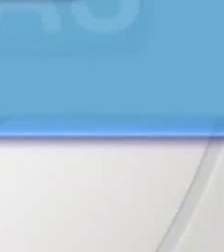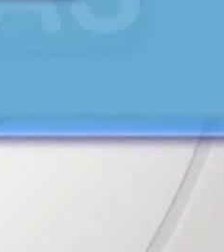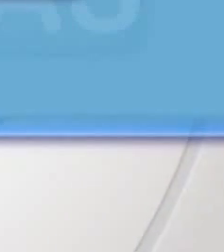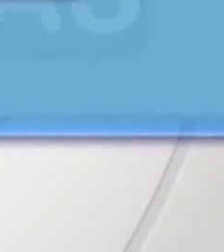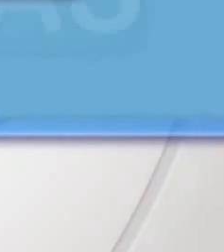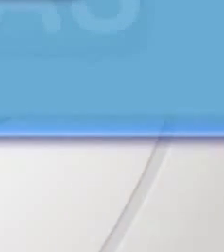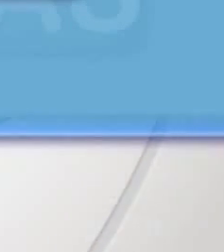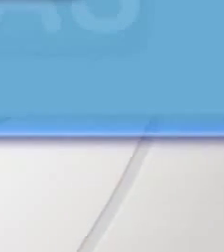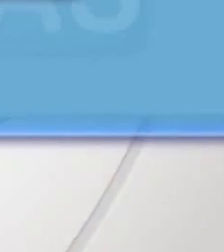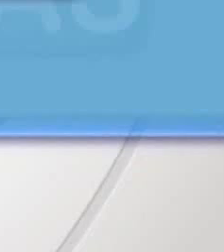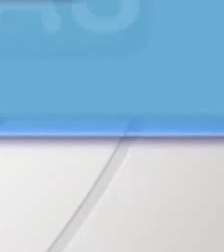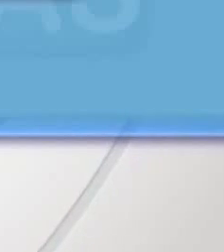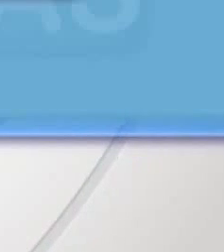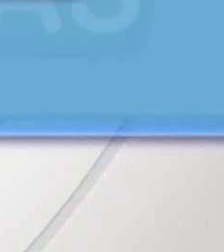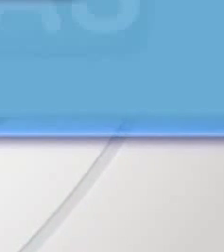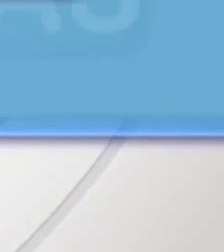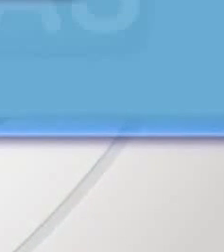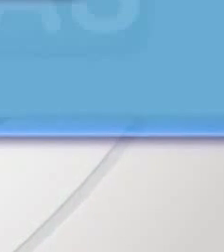hoy.